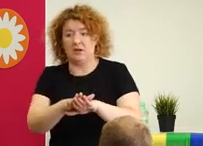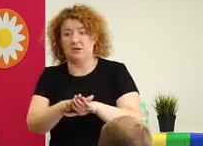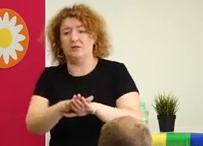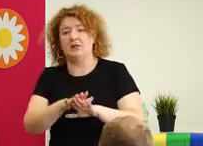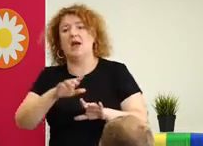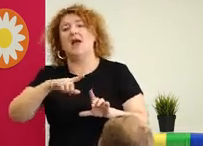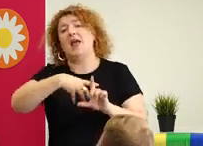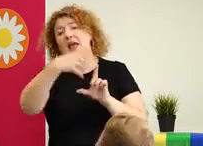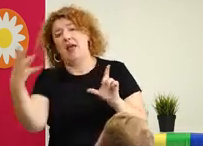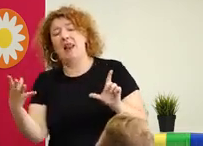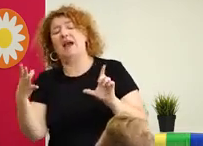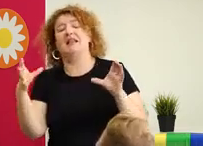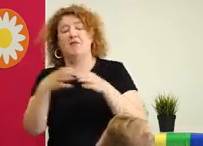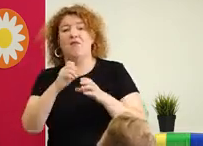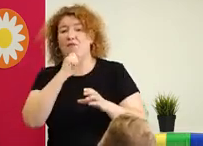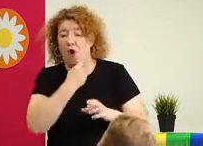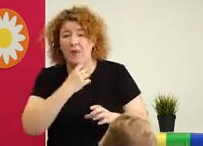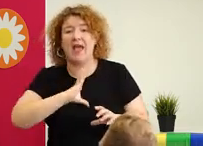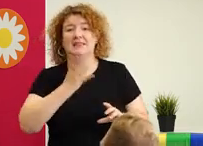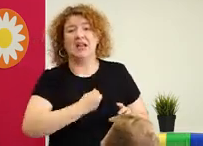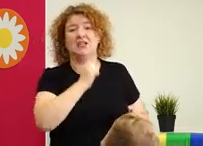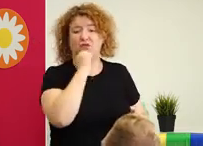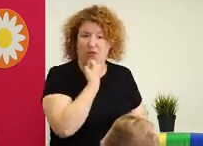la LGTBfobia y la transfobia.